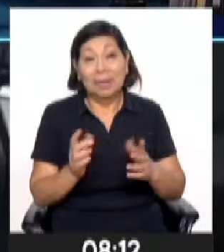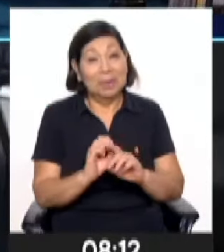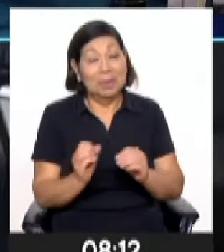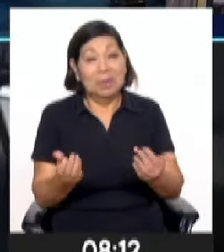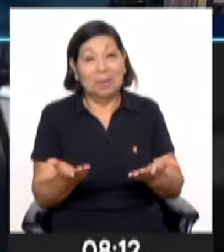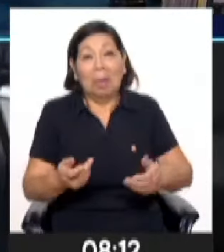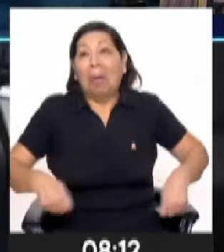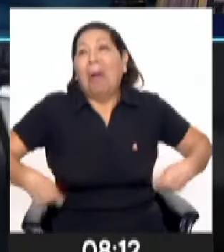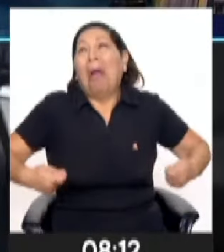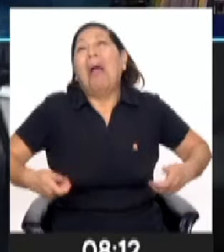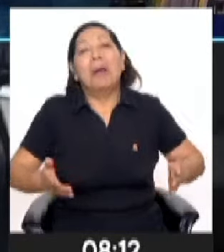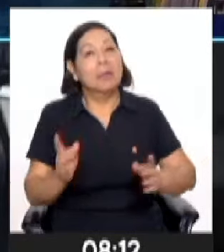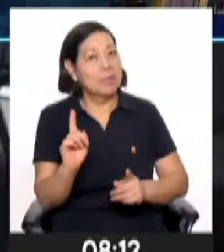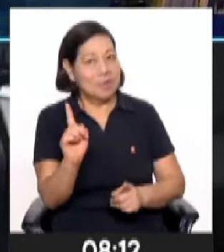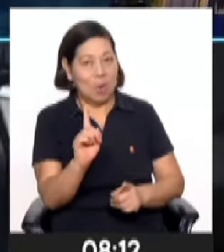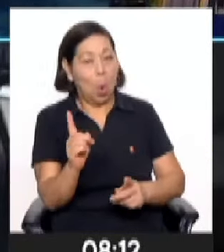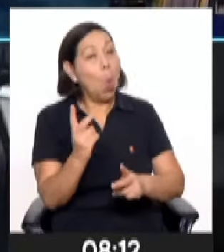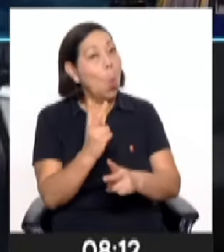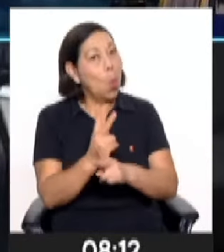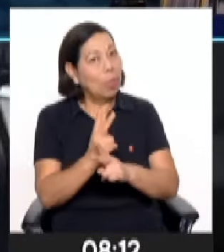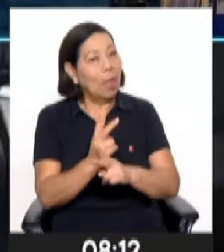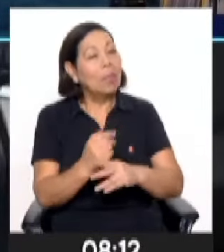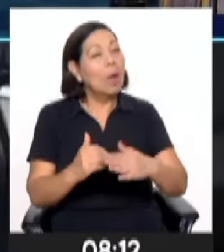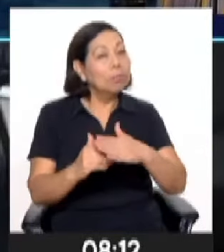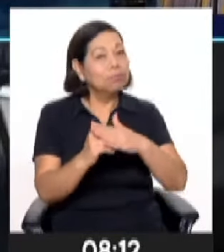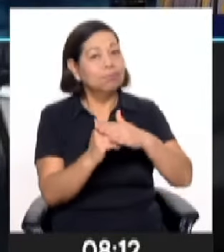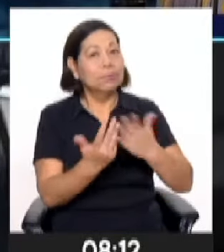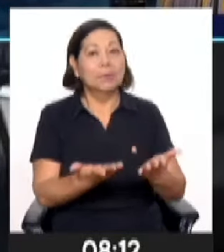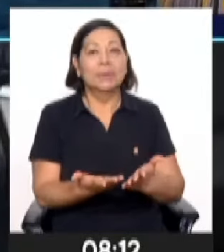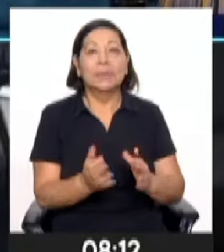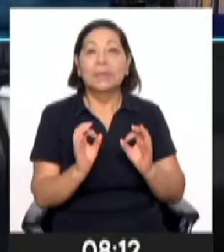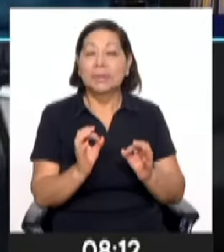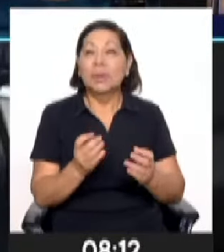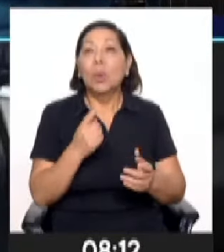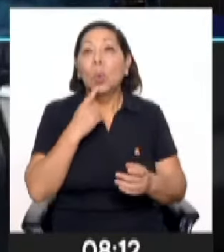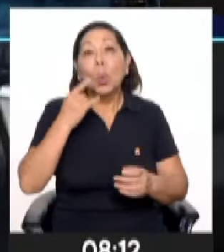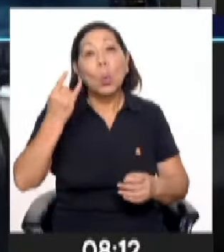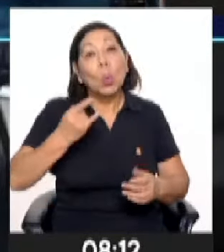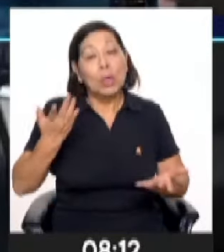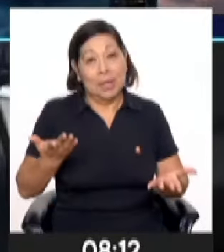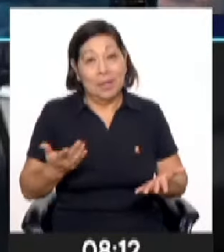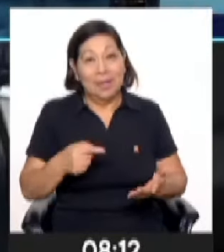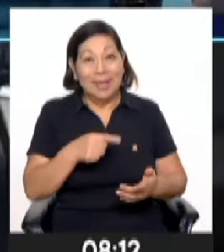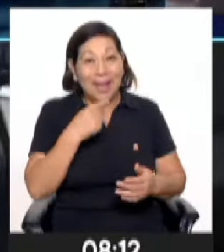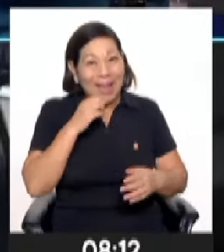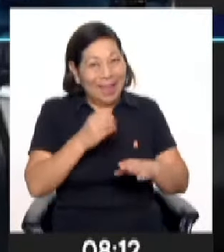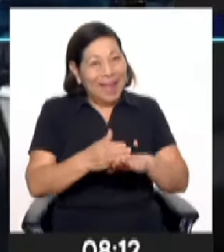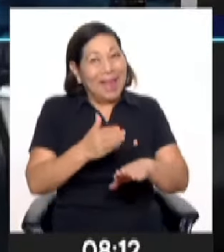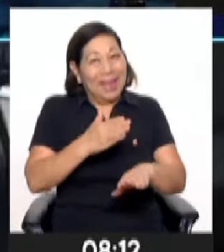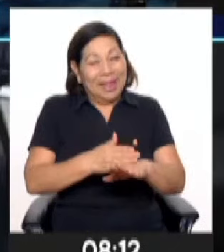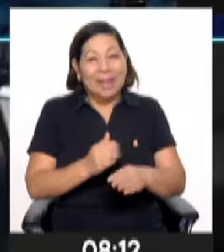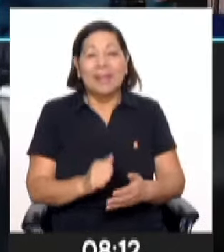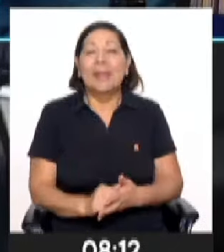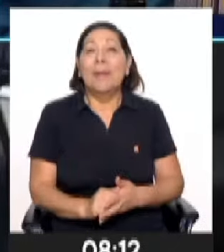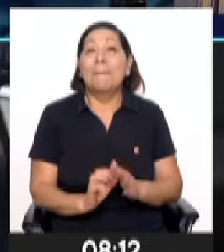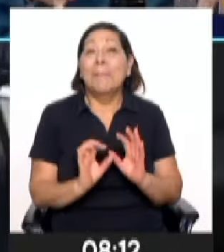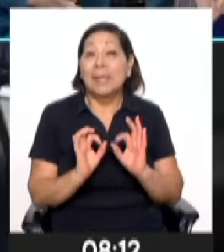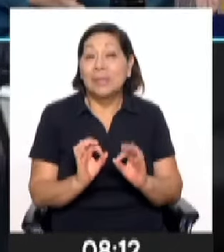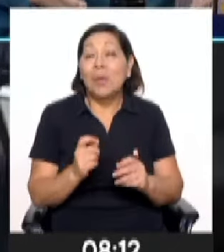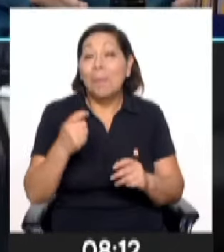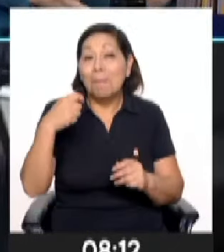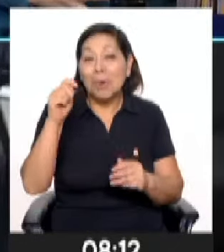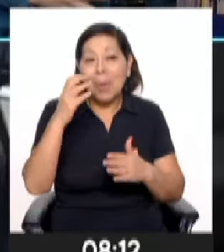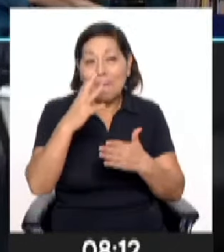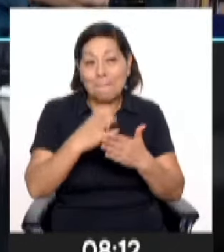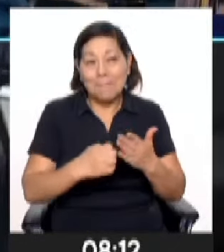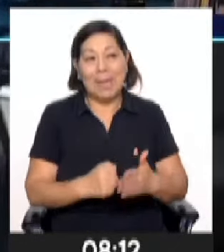tampoco agotar todos mis ahorros, porque deberíamos tener un monto destinado a lo que se llama el fondo de emergencia, ¿no? Eso ya lo hemos comentado en un momento. Siempre un